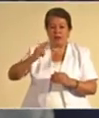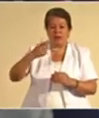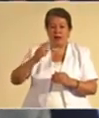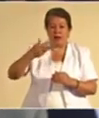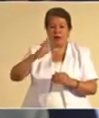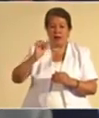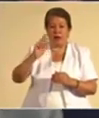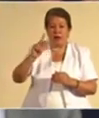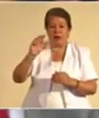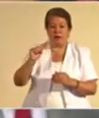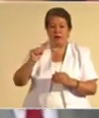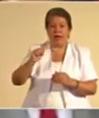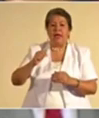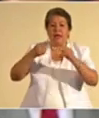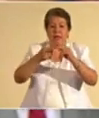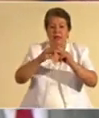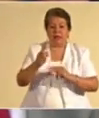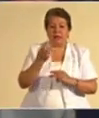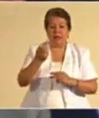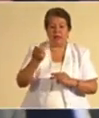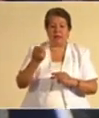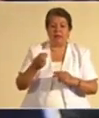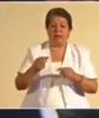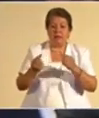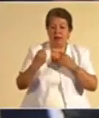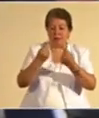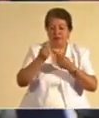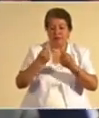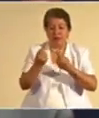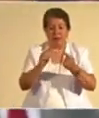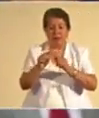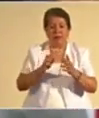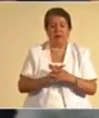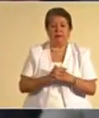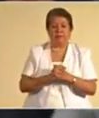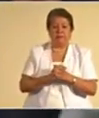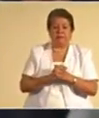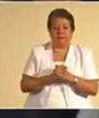que inicie este debate. Tiene hasta 2 minutos, candidato, por favor.